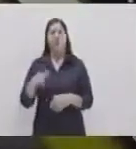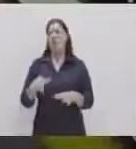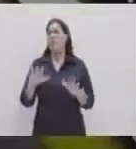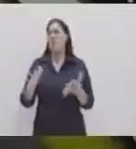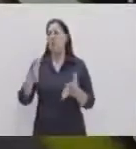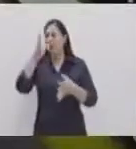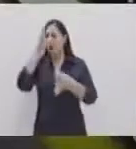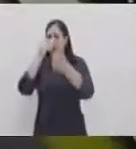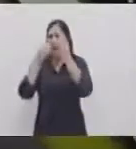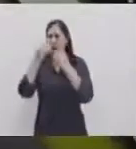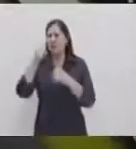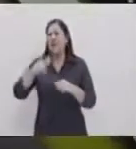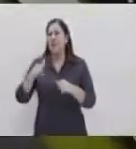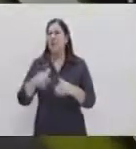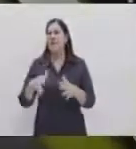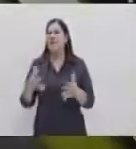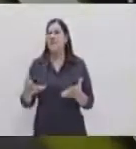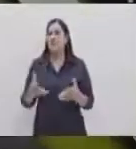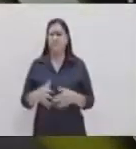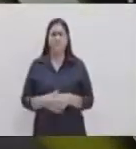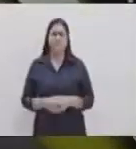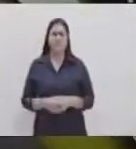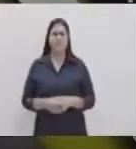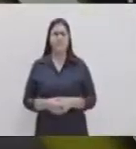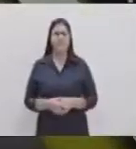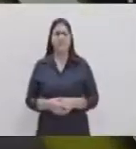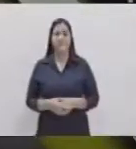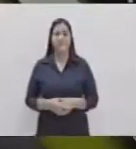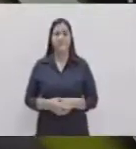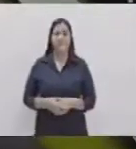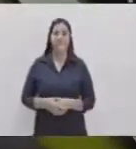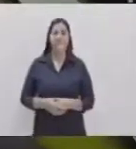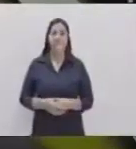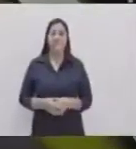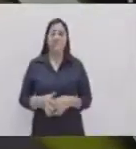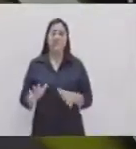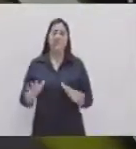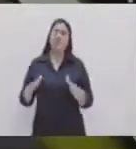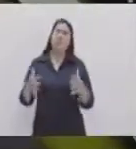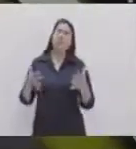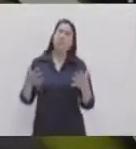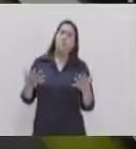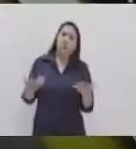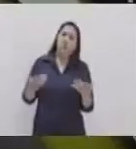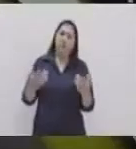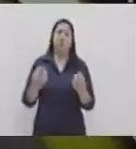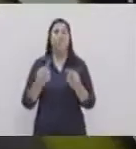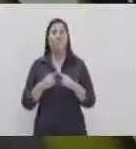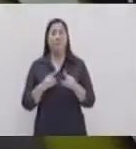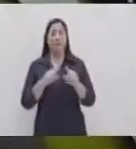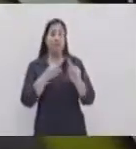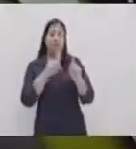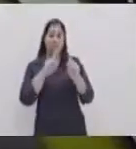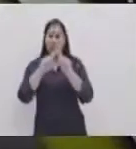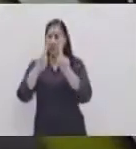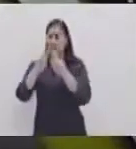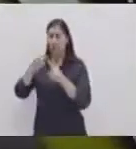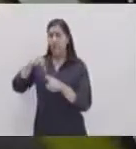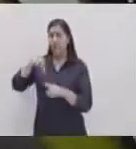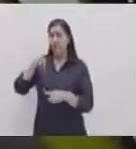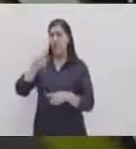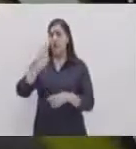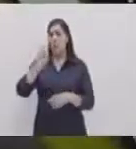obtener este tipo de compuestos. Claro que las propiedades van a ser